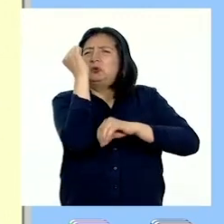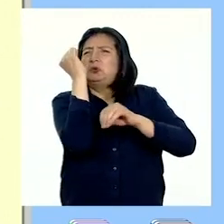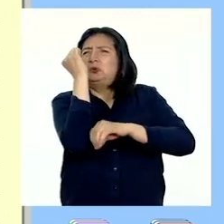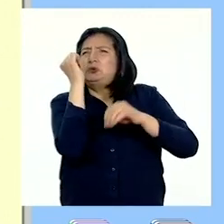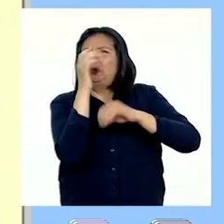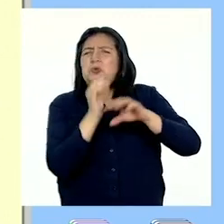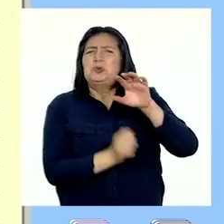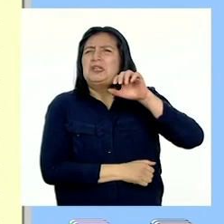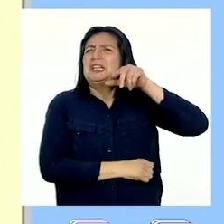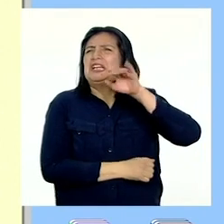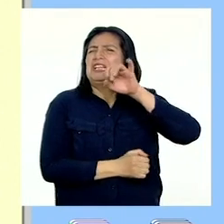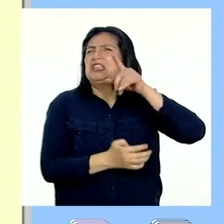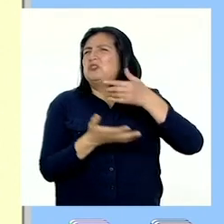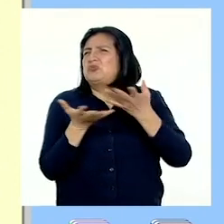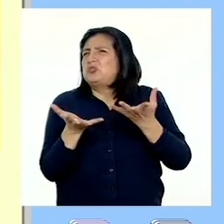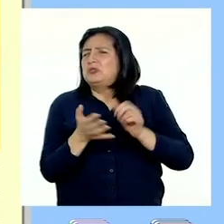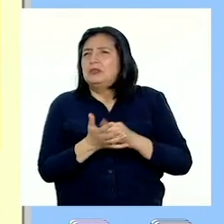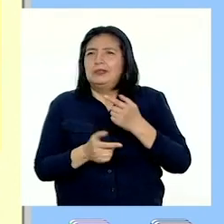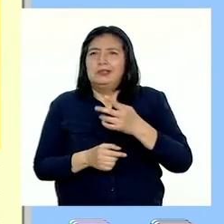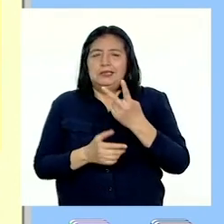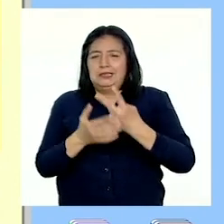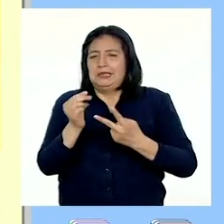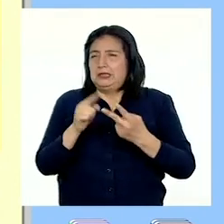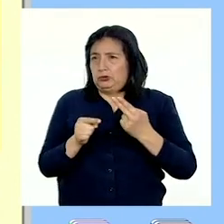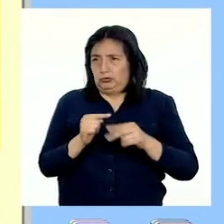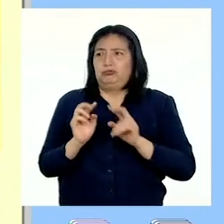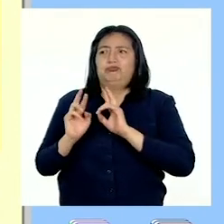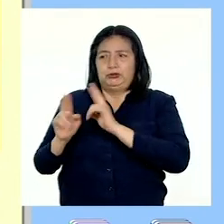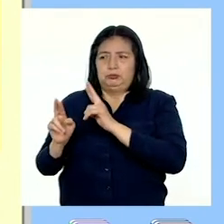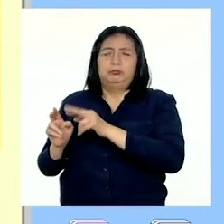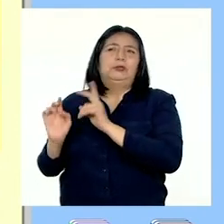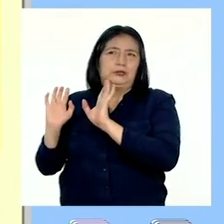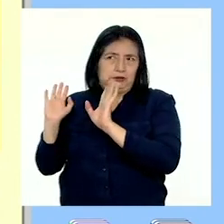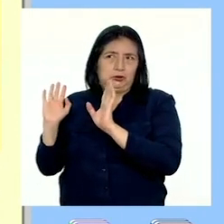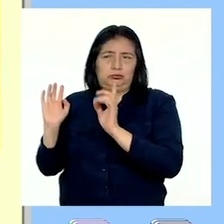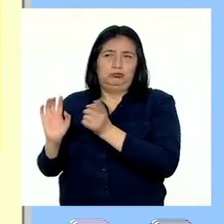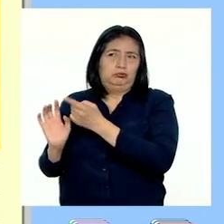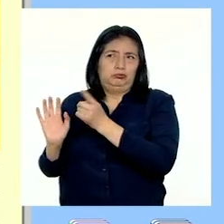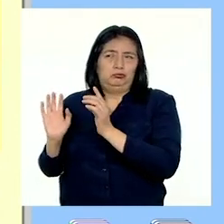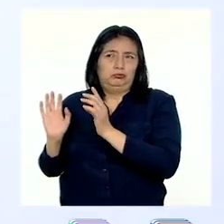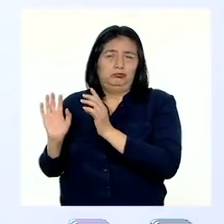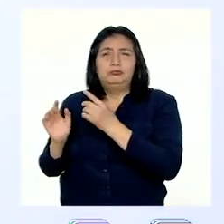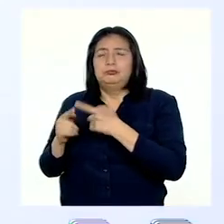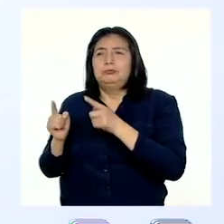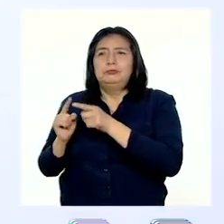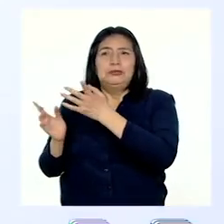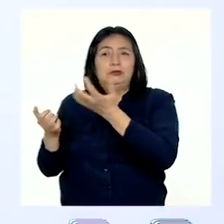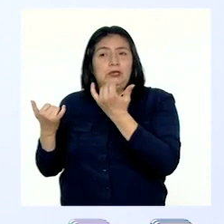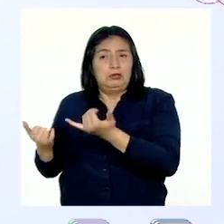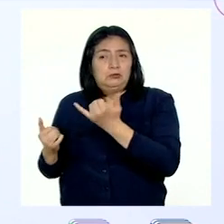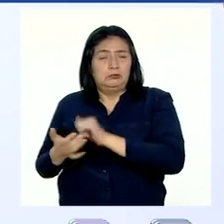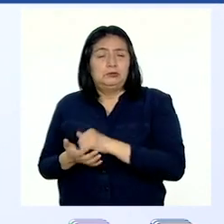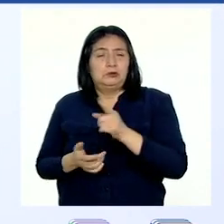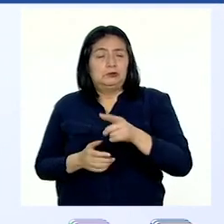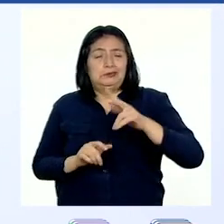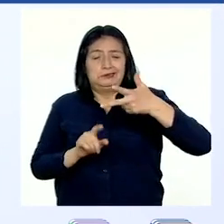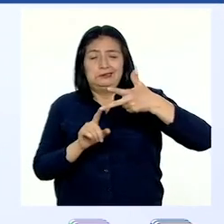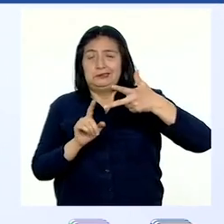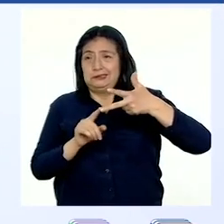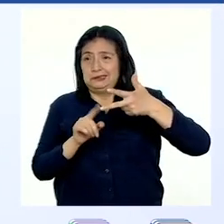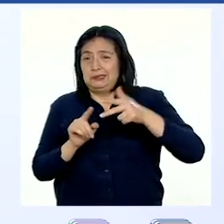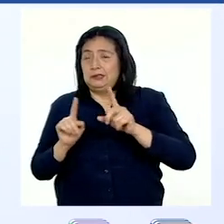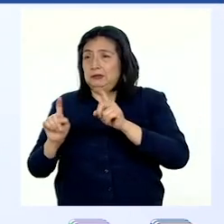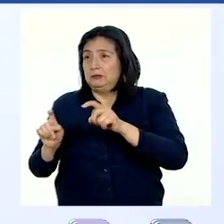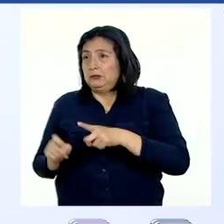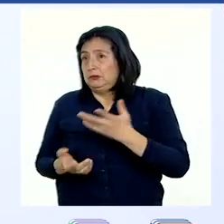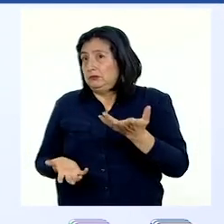estaciones del año? Ambas tienen respuestas absolutas. Pero ahora, con la tercera